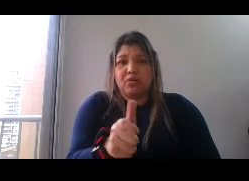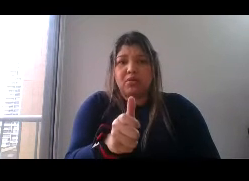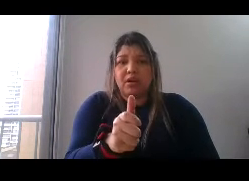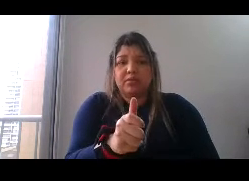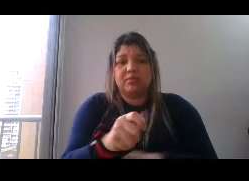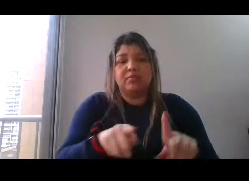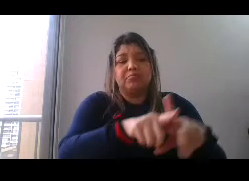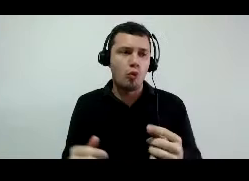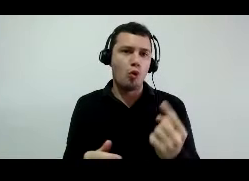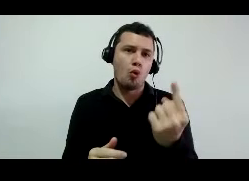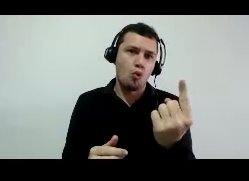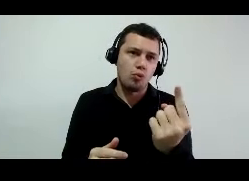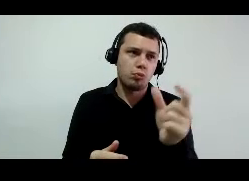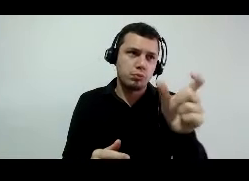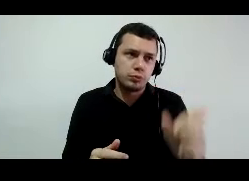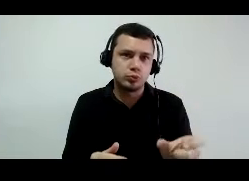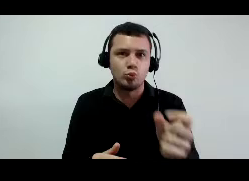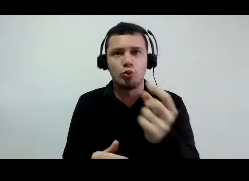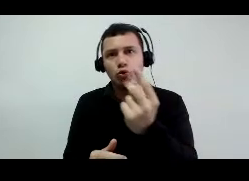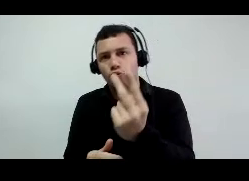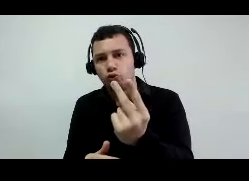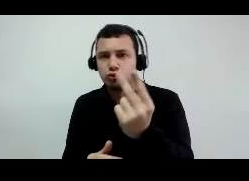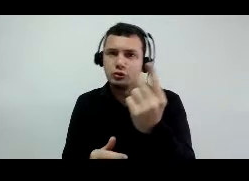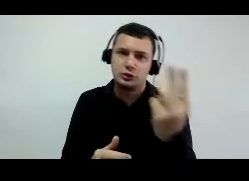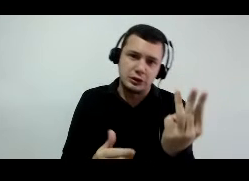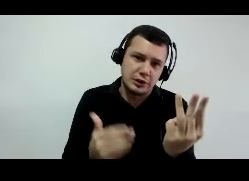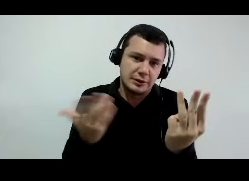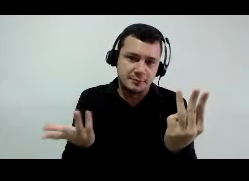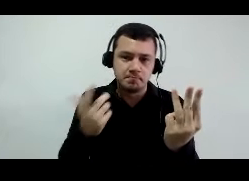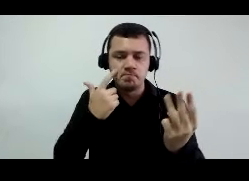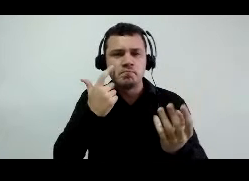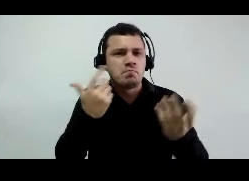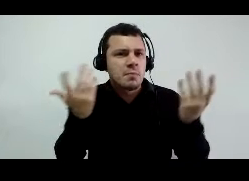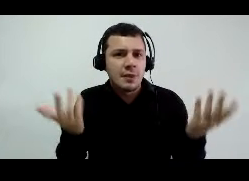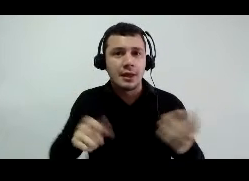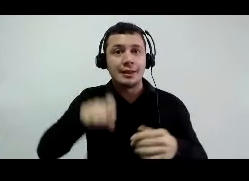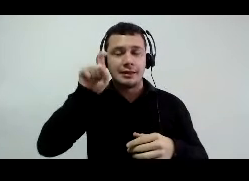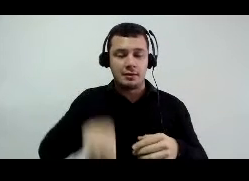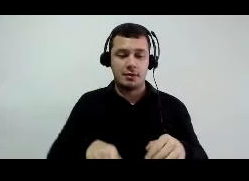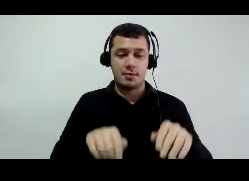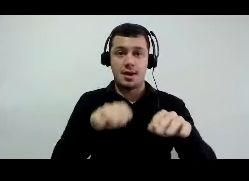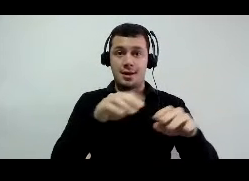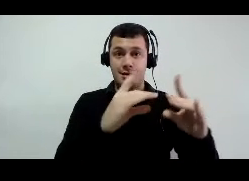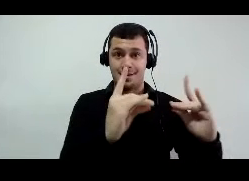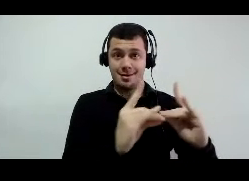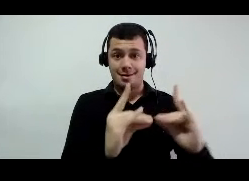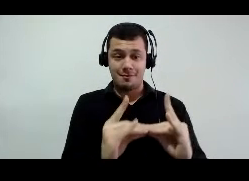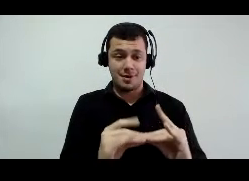1 o 2 o 3 pacientes, se debe mantener el espacio entre una cama y otra de